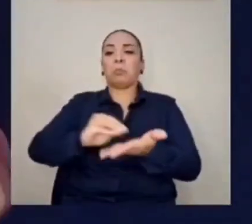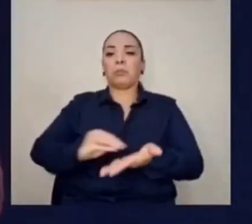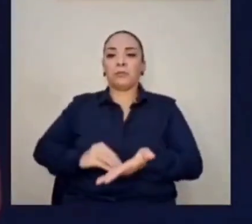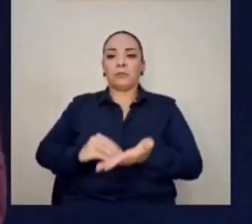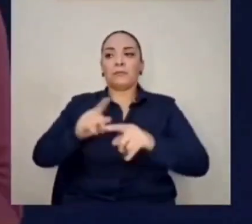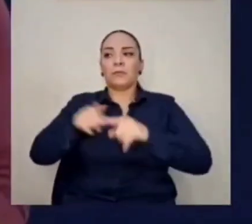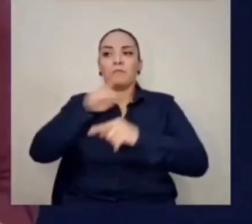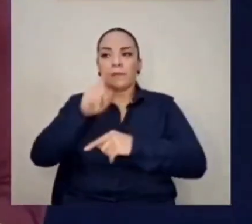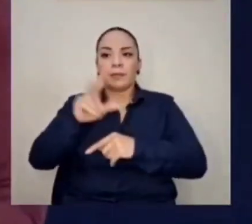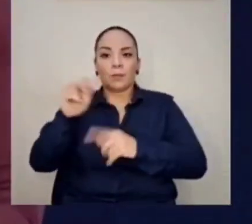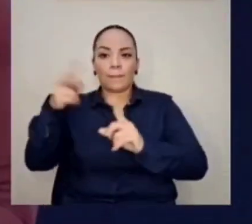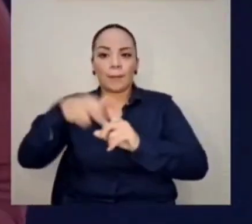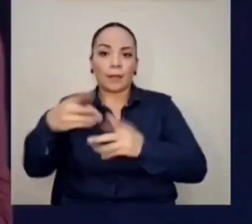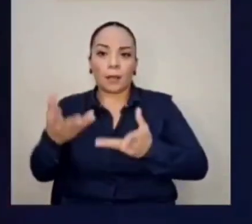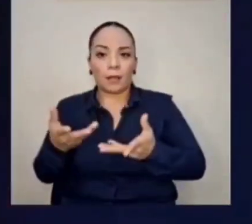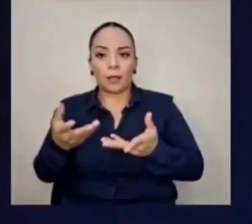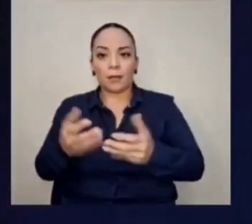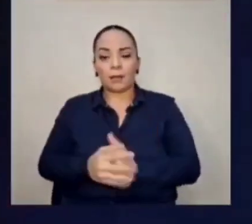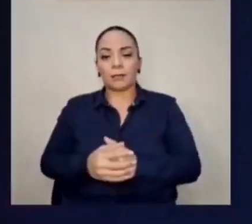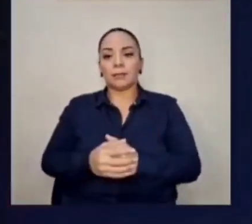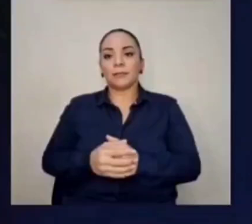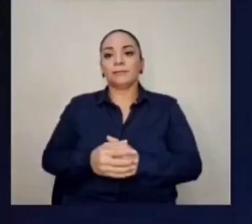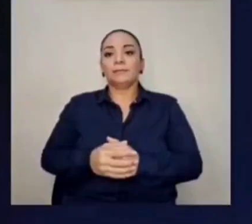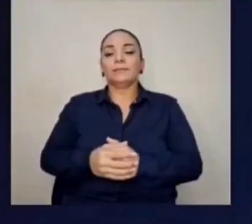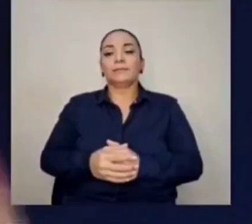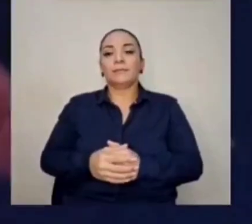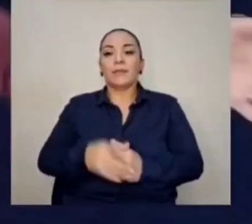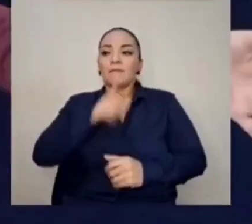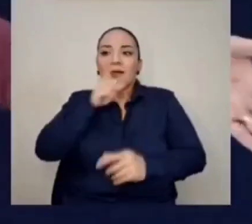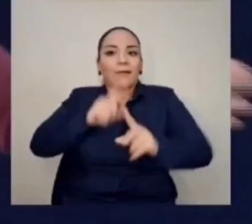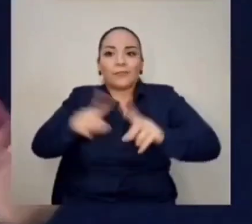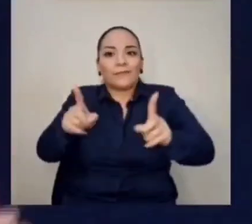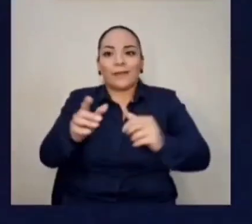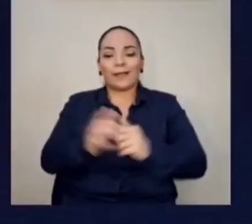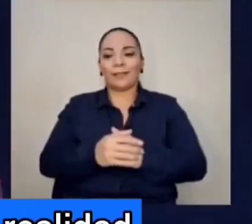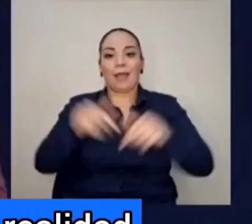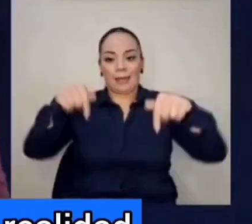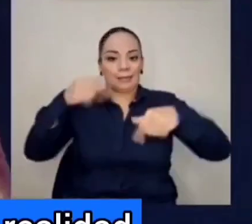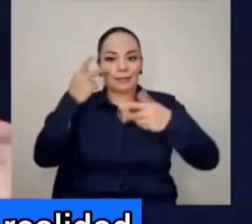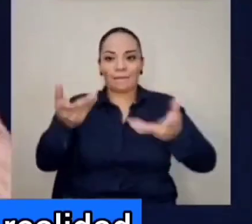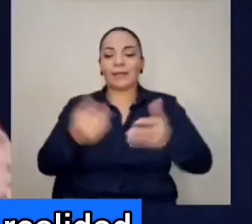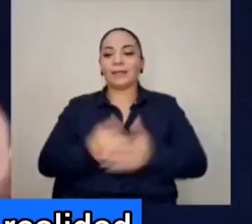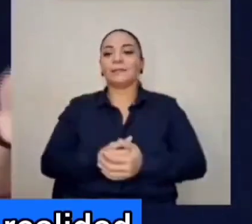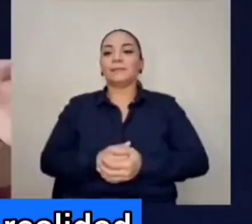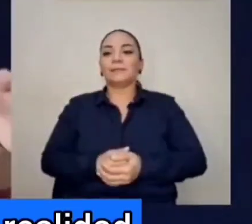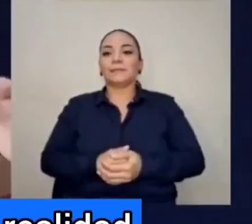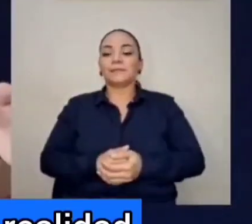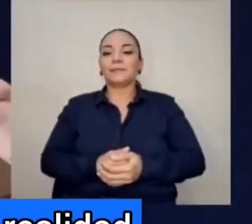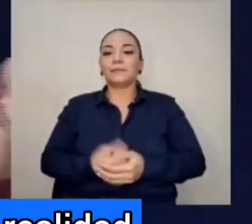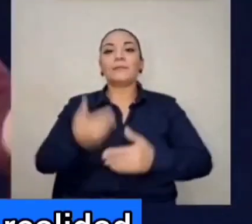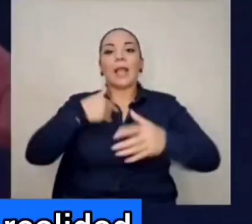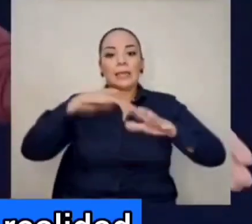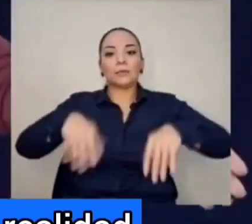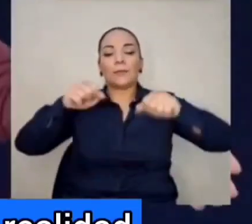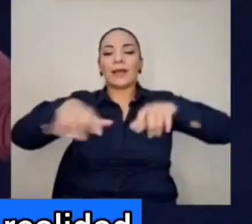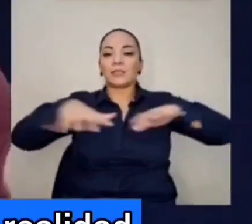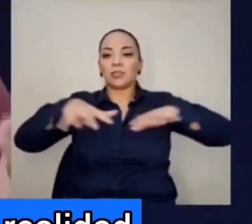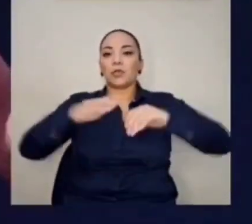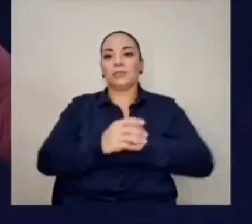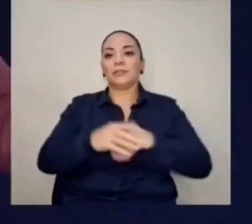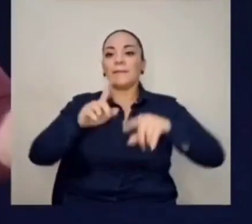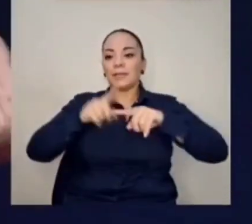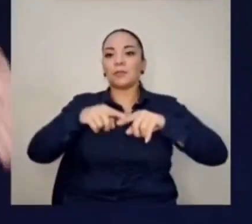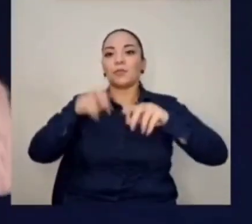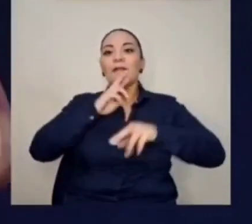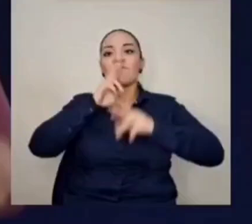aplica. Y la realidad, pues aquí se ve, y hay que tomar acciones de acuerdo a esa realidad